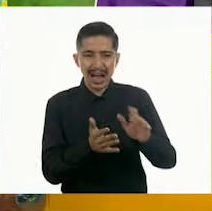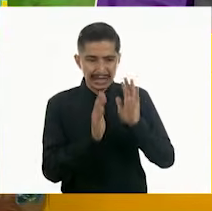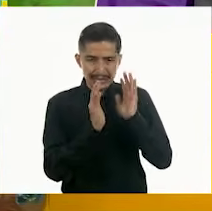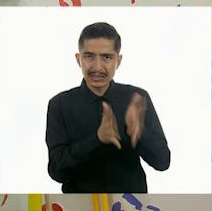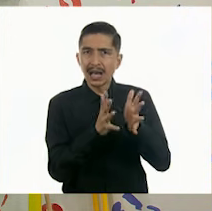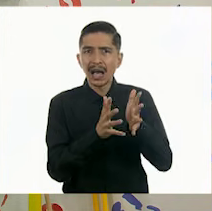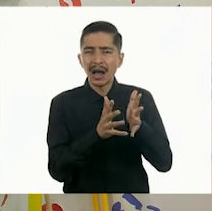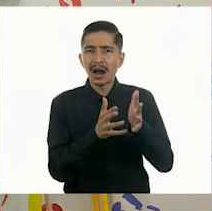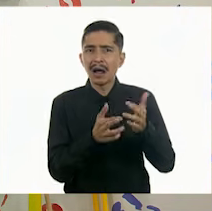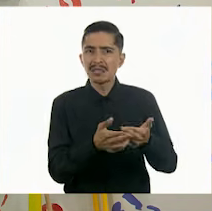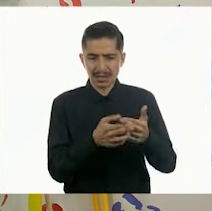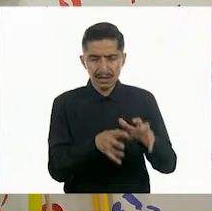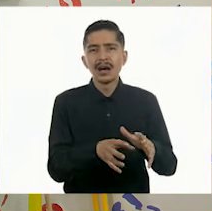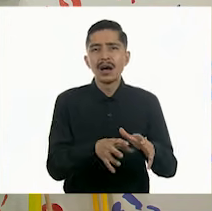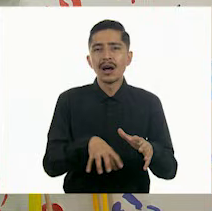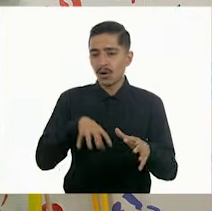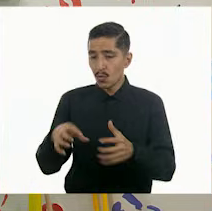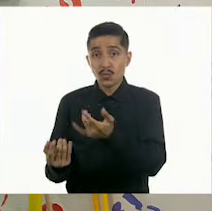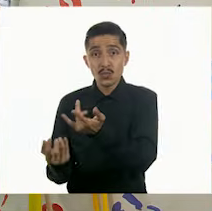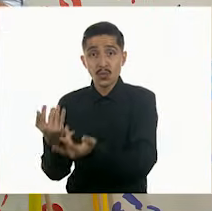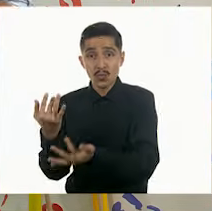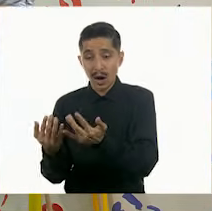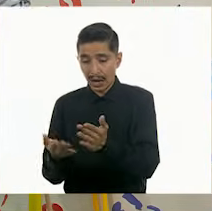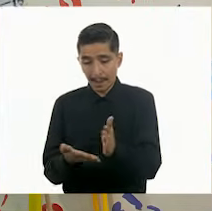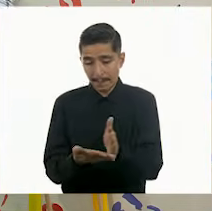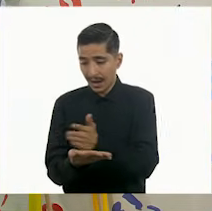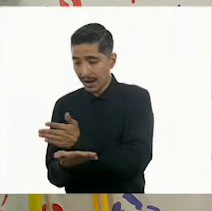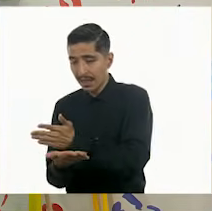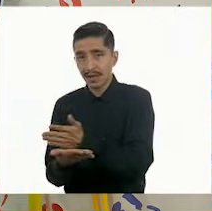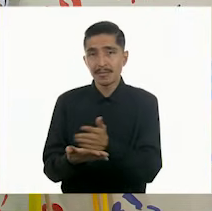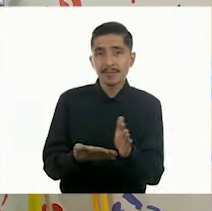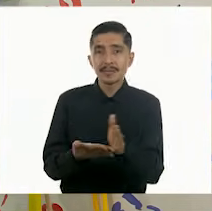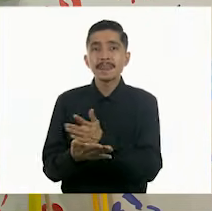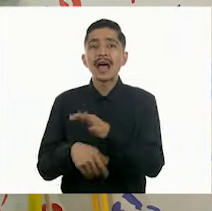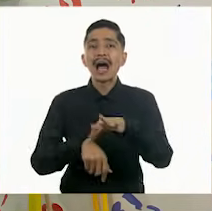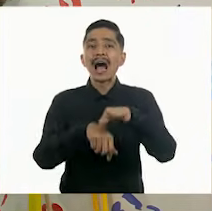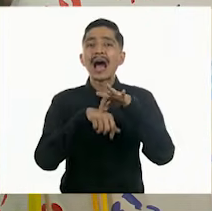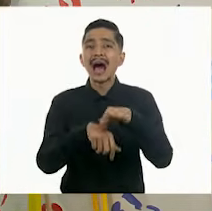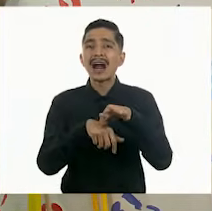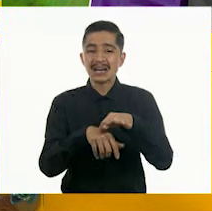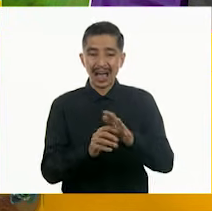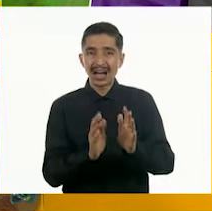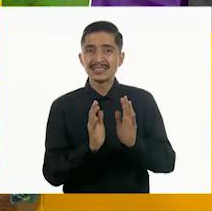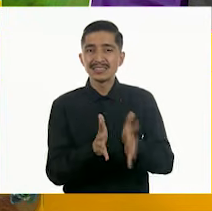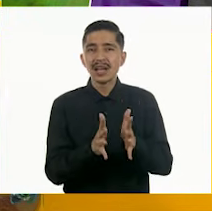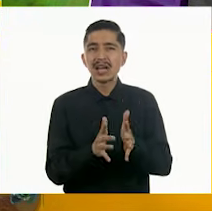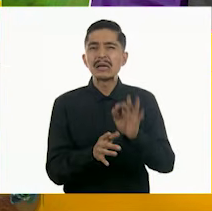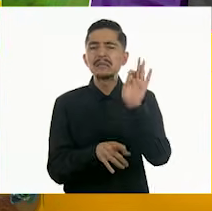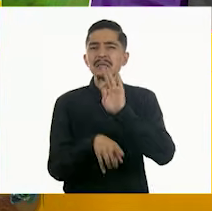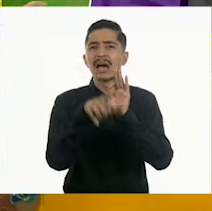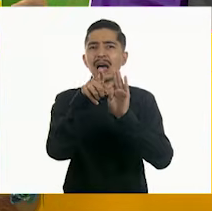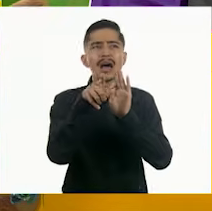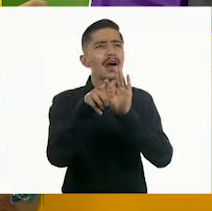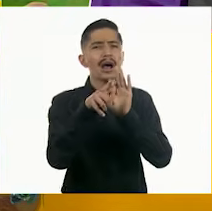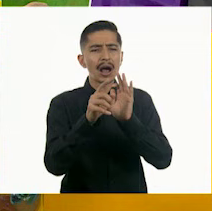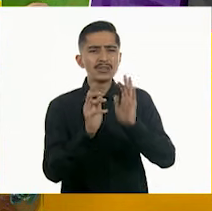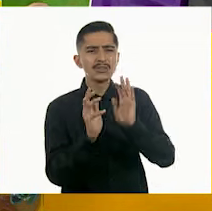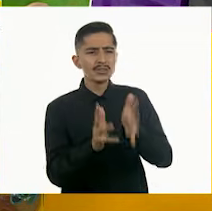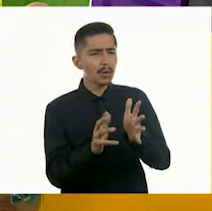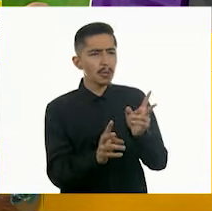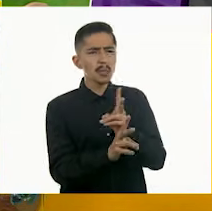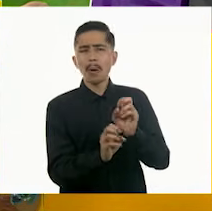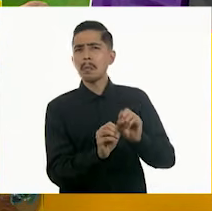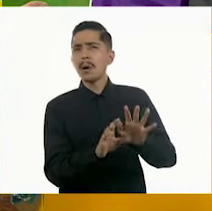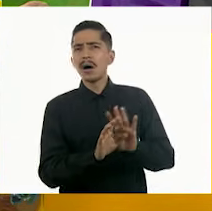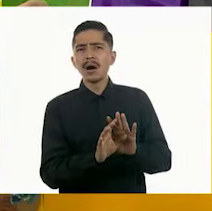separar. Si ustedes se dan cuenta, en las carnes crudas, si las dejamos al interperie, se van a llenar de muchos microbios.